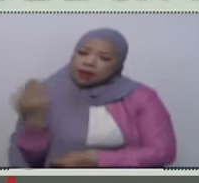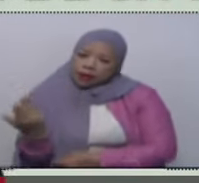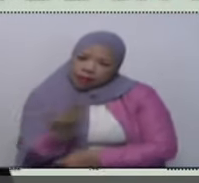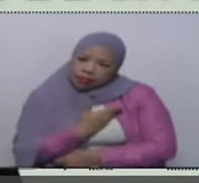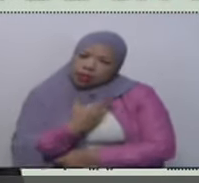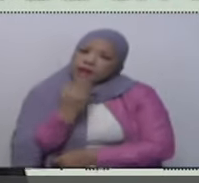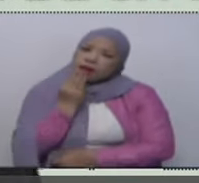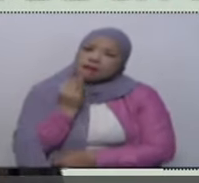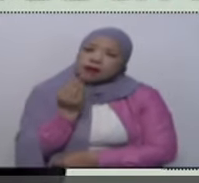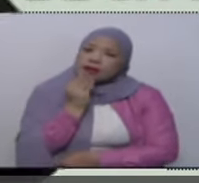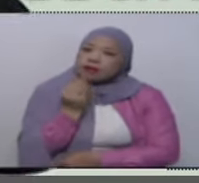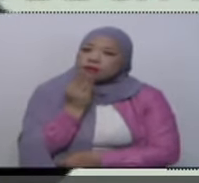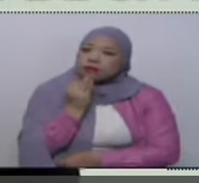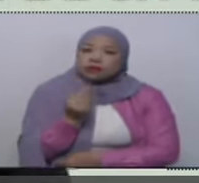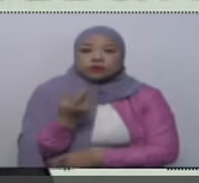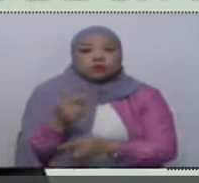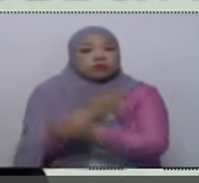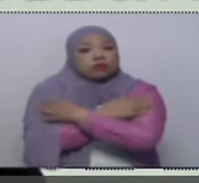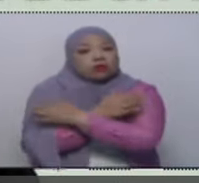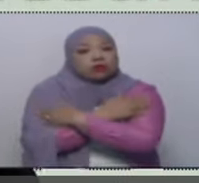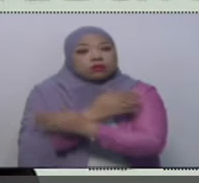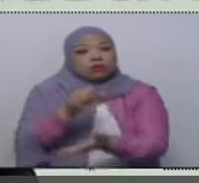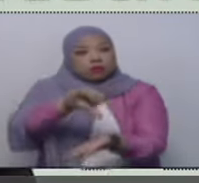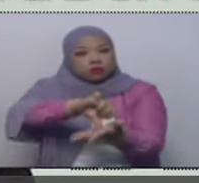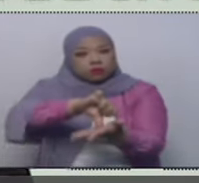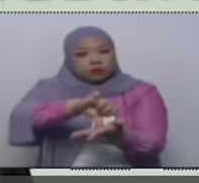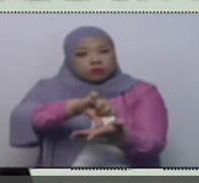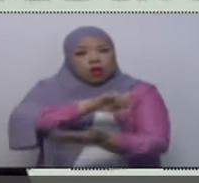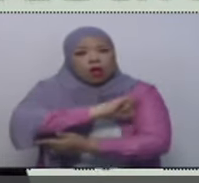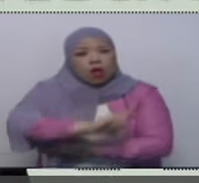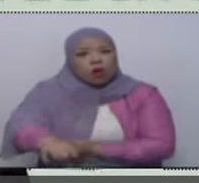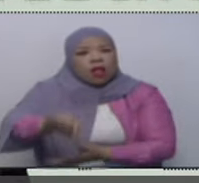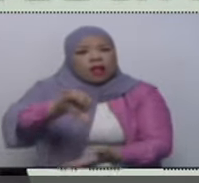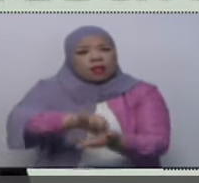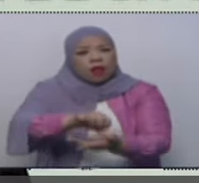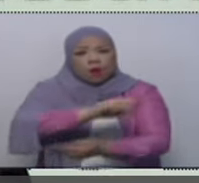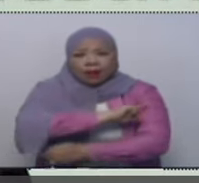Israel, criticaron a Irán, condenaron a Irán.